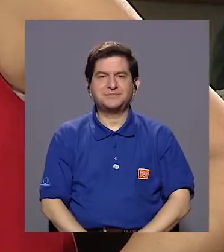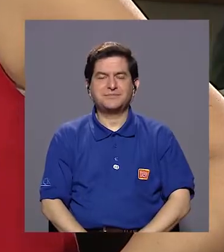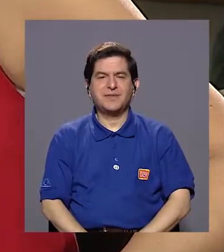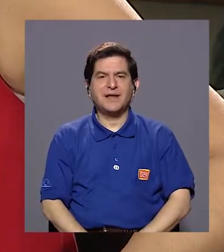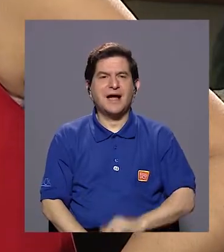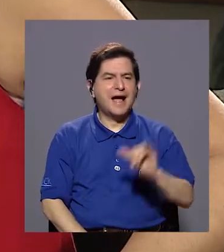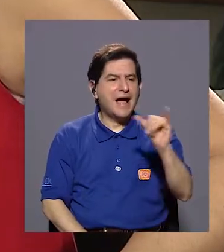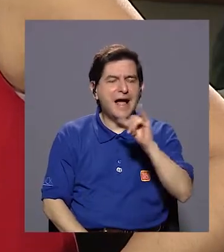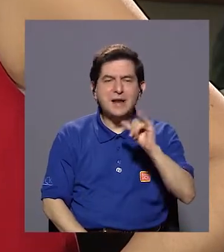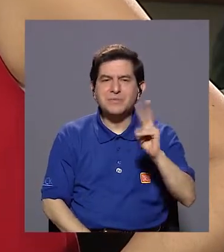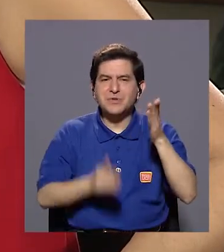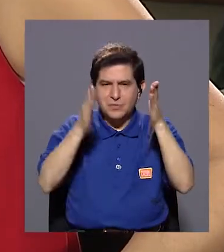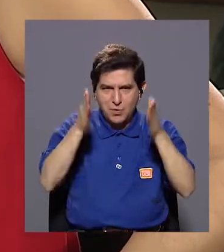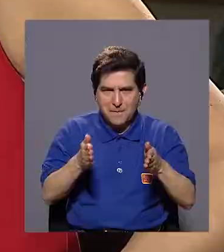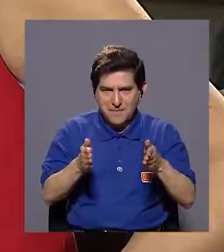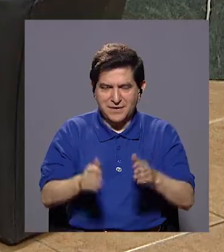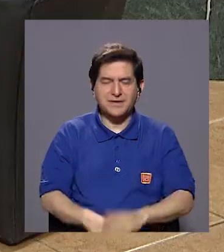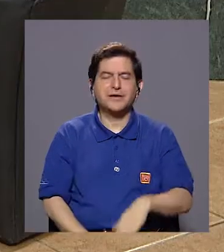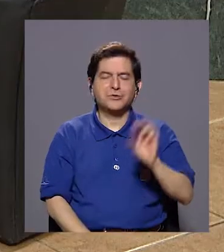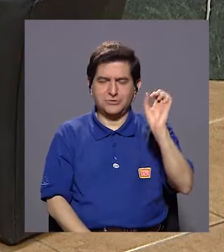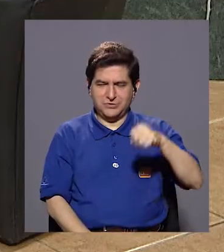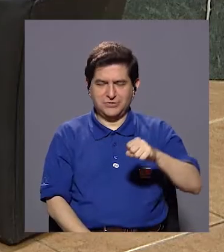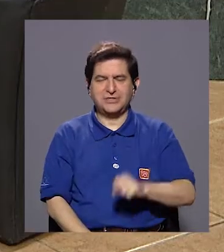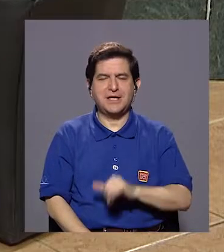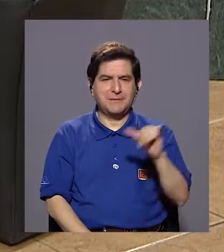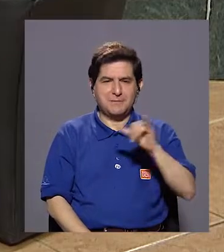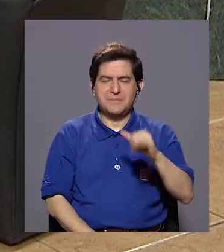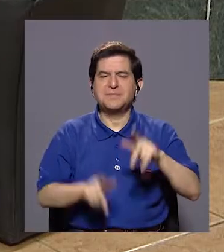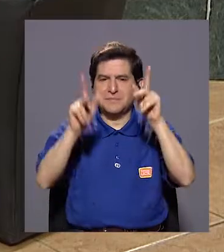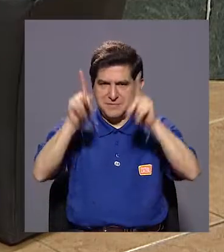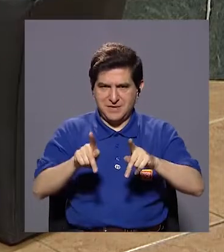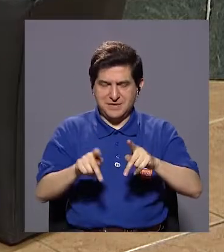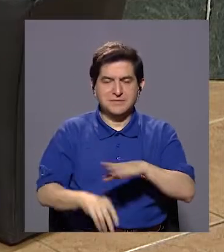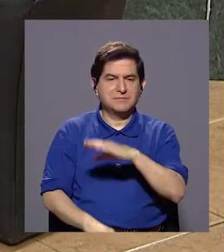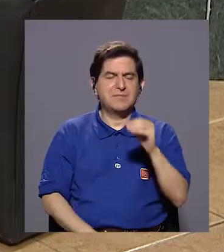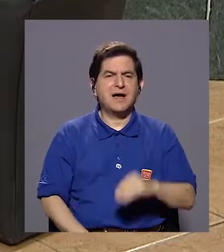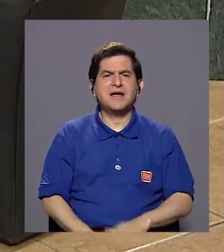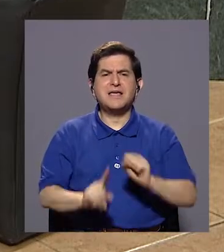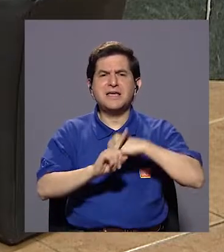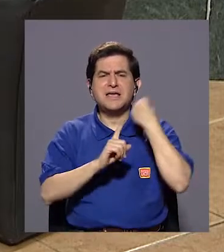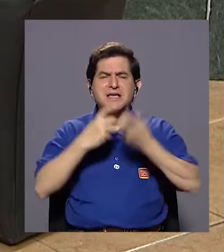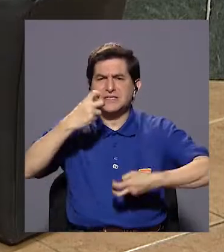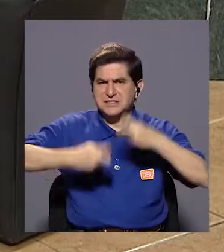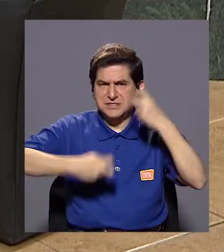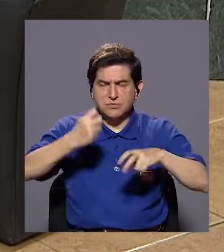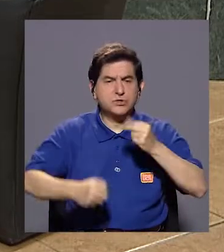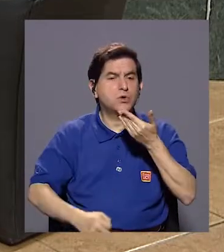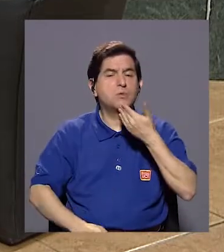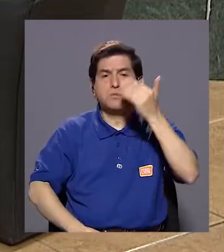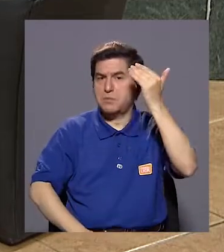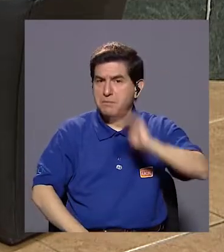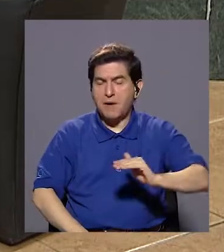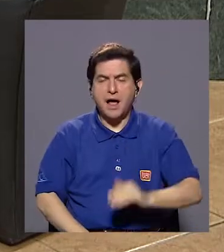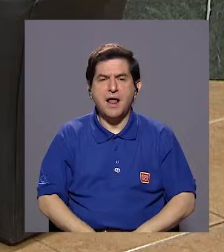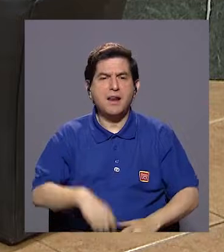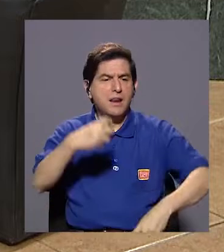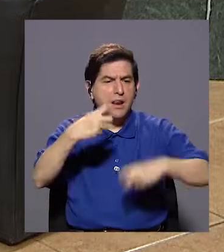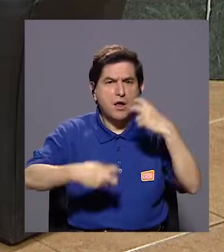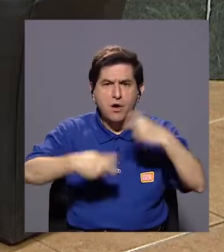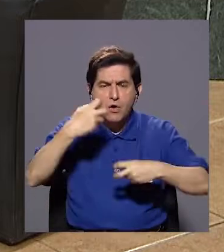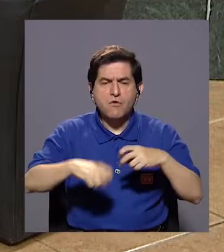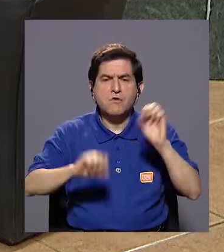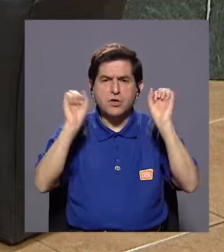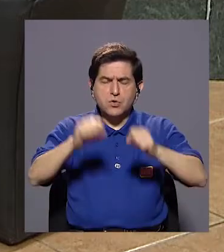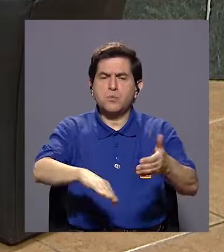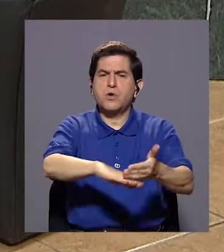molesto siempre a una misma persona, ¿verdad? Y la situación de conflicto no necesariamente está mal, o sea, porque más bien un conflicto nos